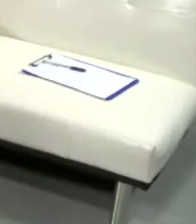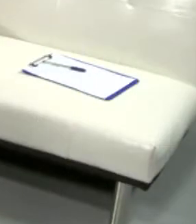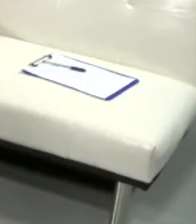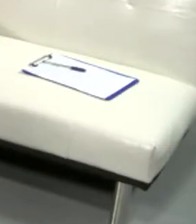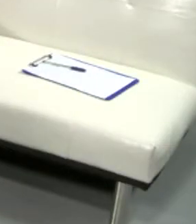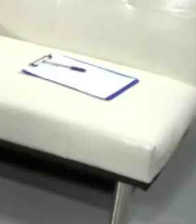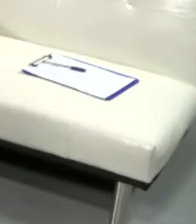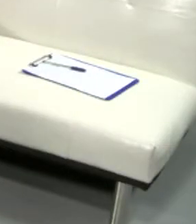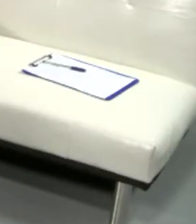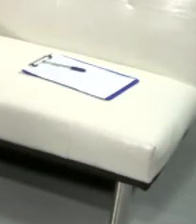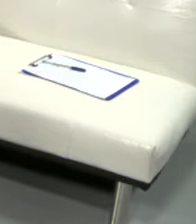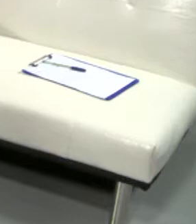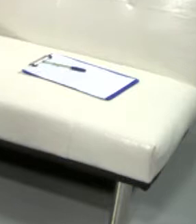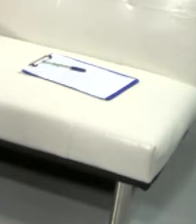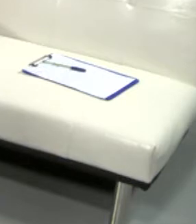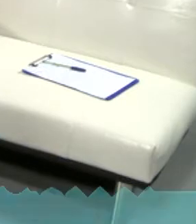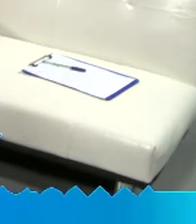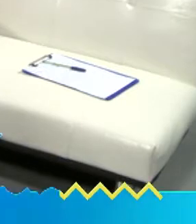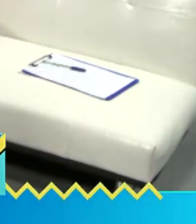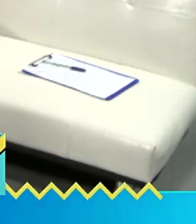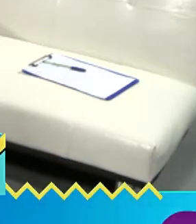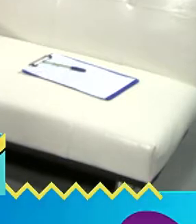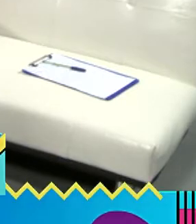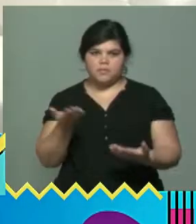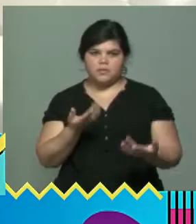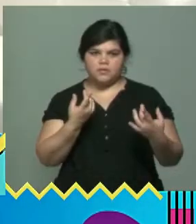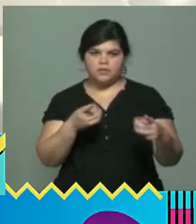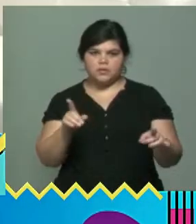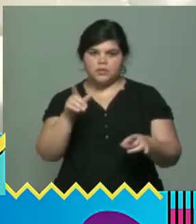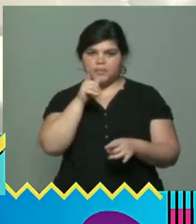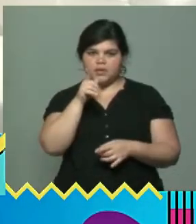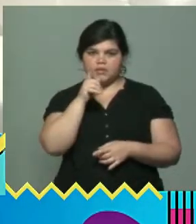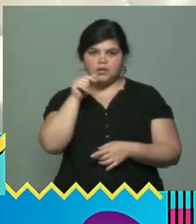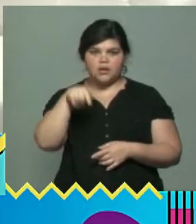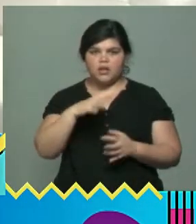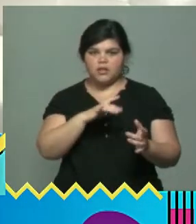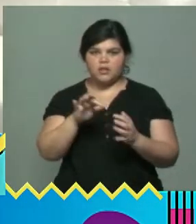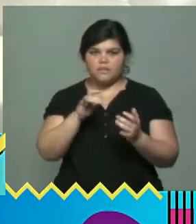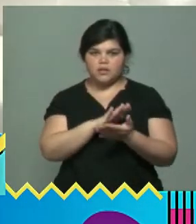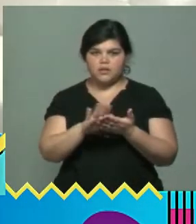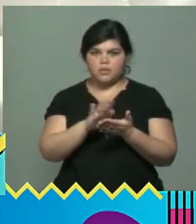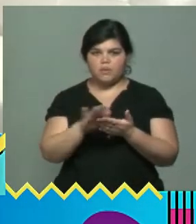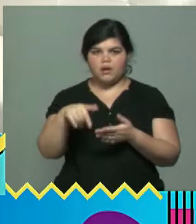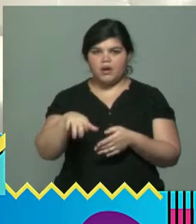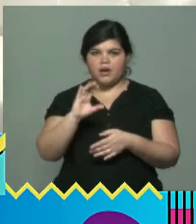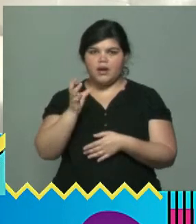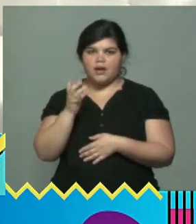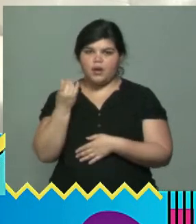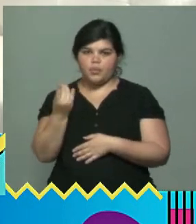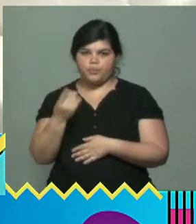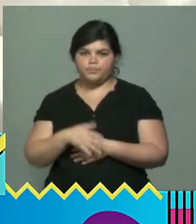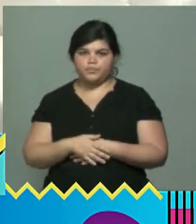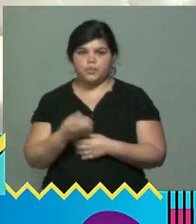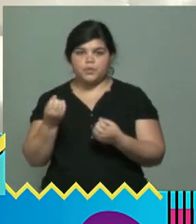Muy buenas tardes, bienvenidos a un nuevo Distintos Parecidos. Como todos los días, planteando un nuevo debate aquí en la pantalla de Señal U. ¿Cómo estás, Chelo? Muy